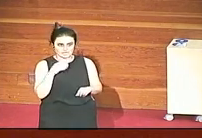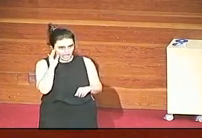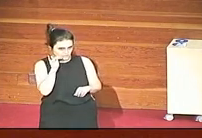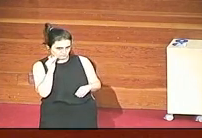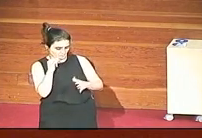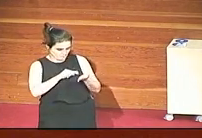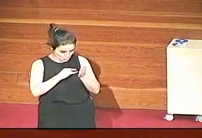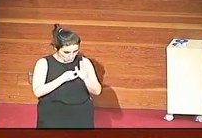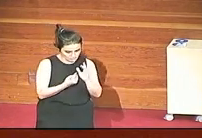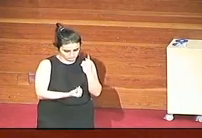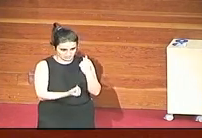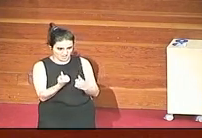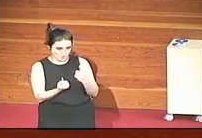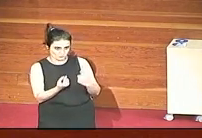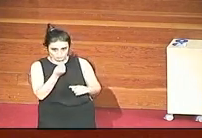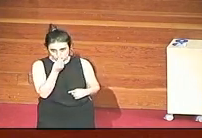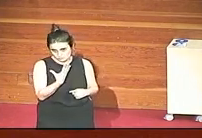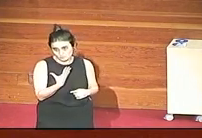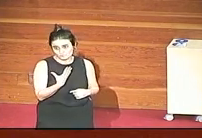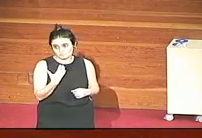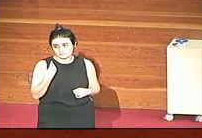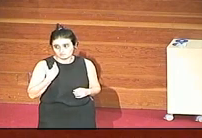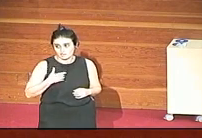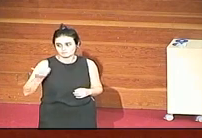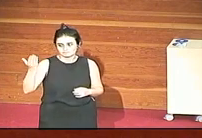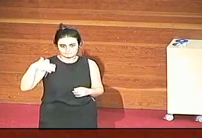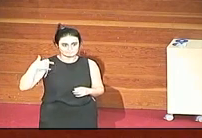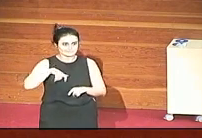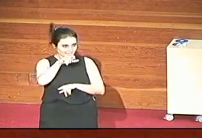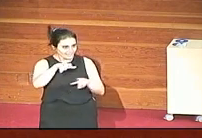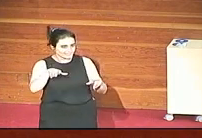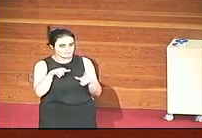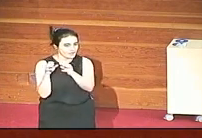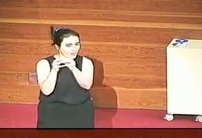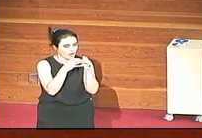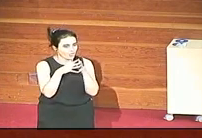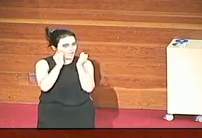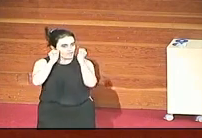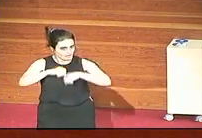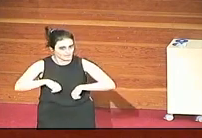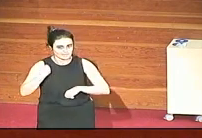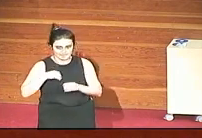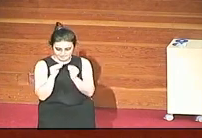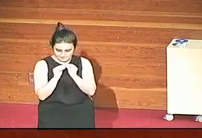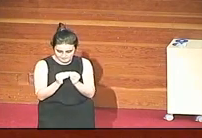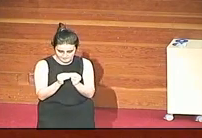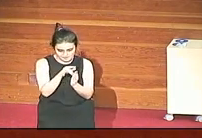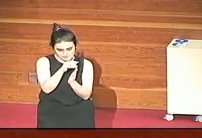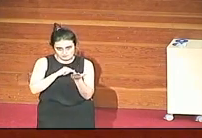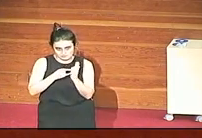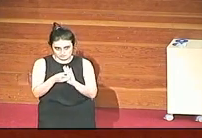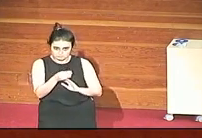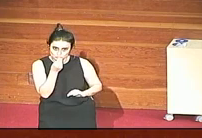que están bien se han hecho en consenso con la ciudadanía en consenso con esos municipios y eso está bien